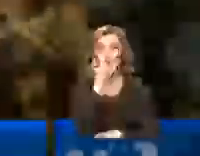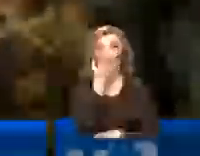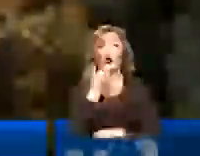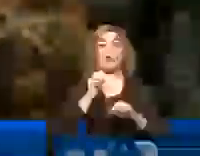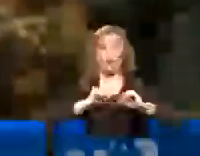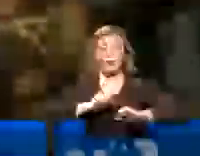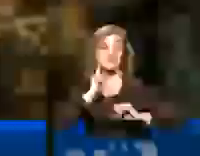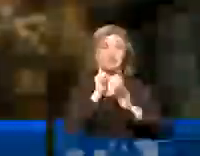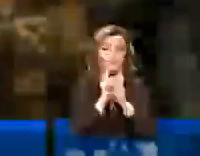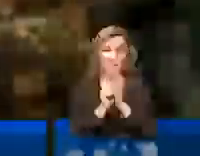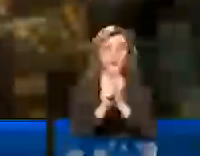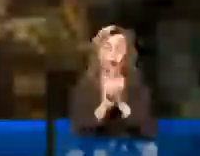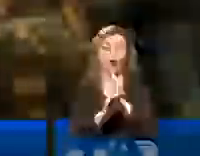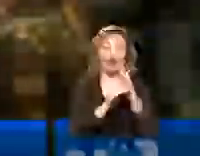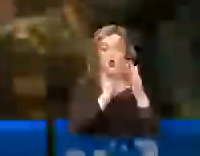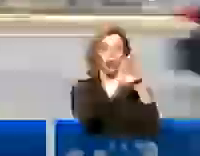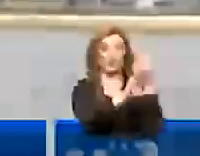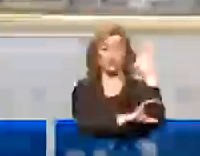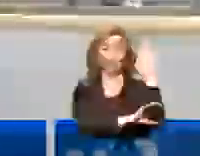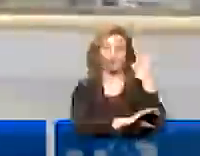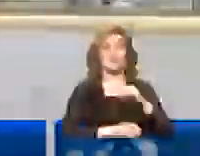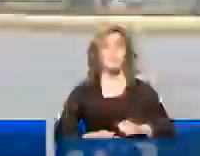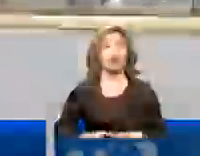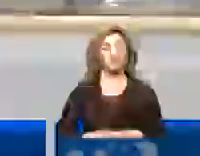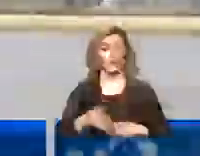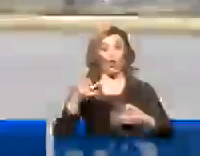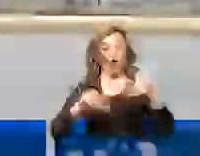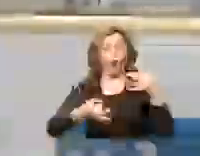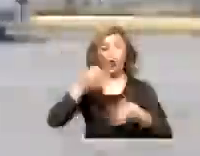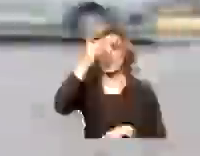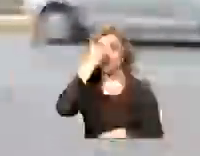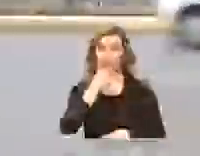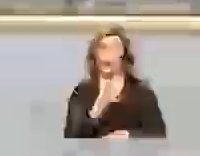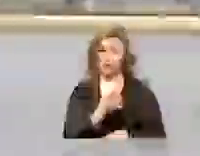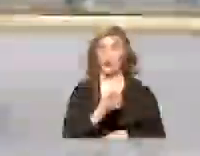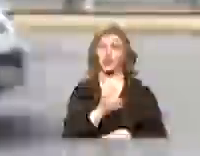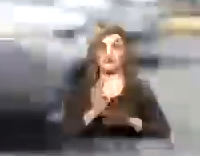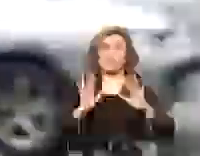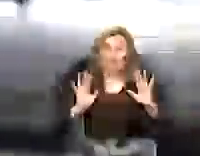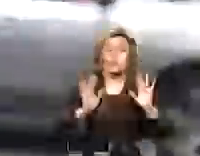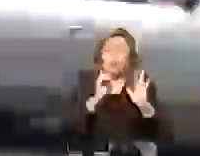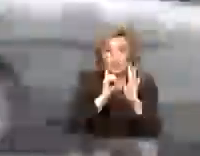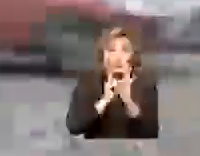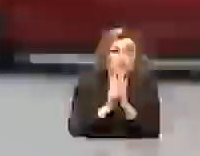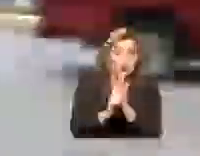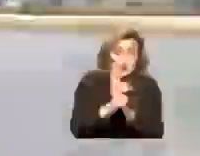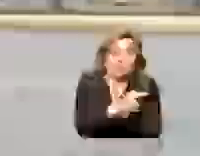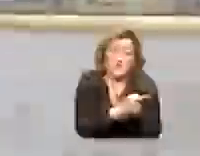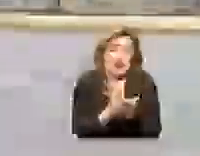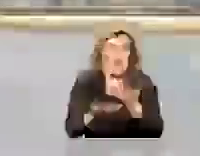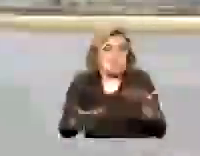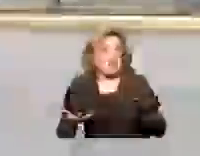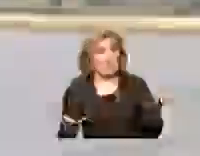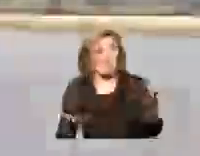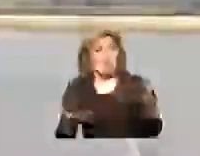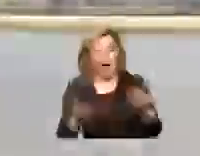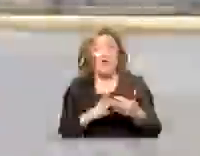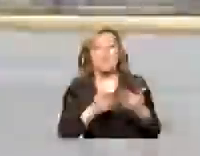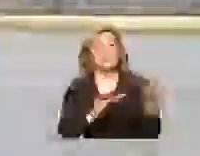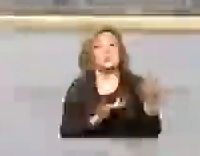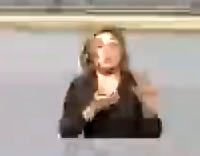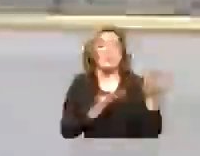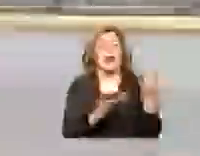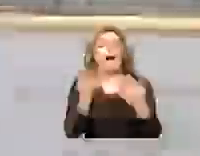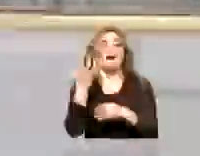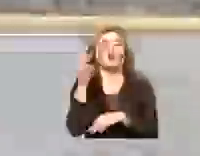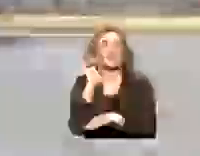ser demandado por inconstitucionalidad. La Corte deberá definir si es que hay una demanda de por medio, si es que lo actuado por la